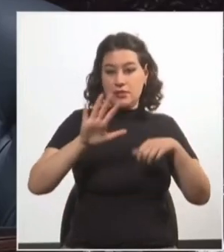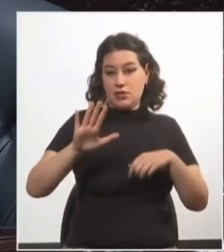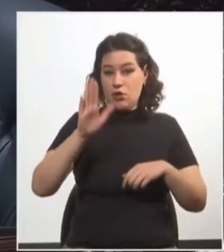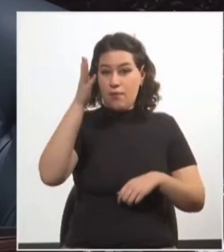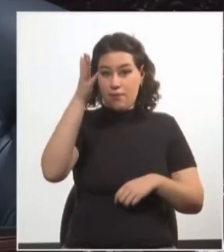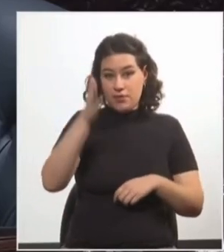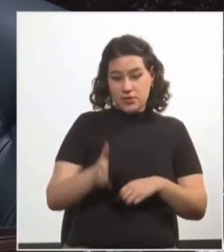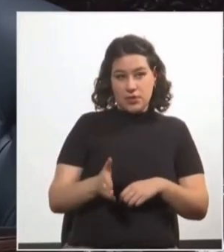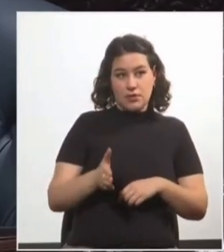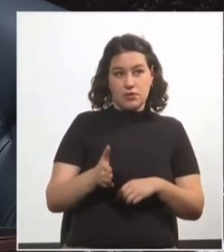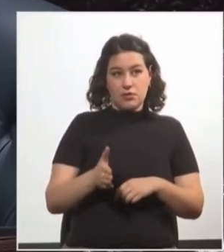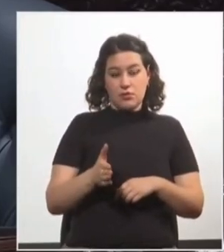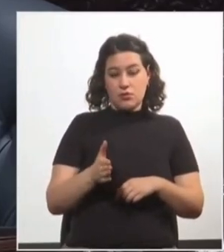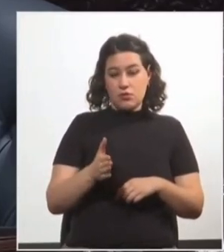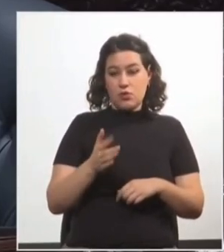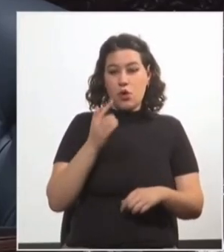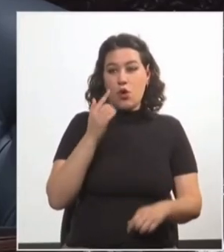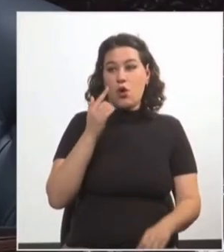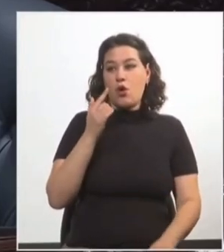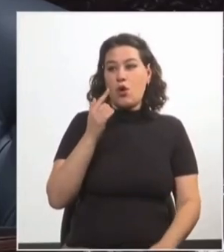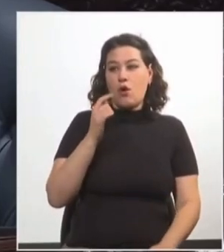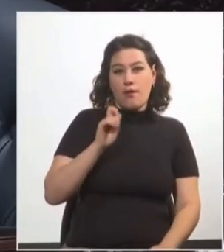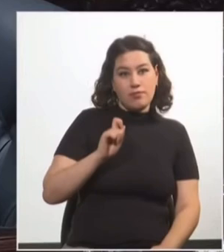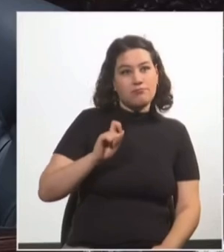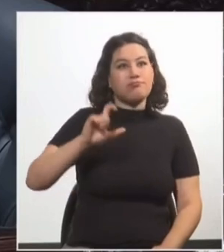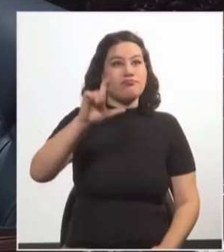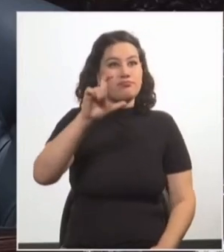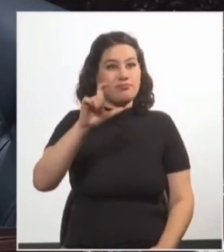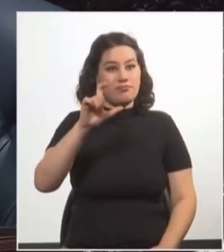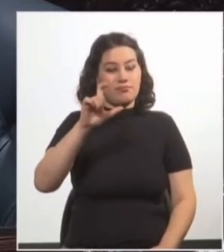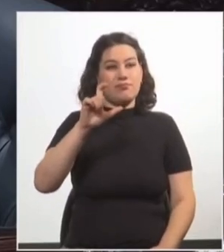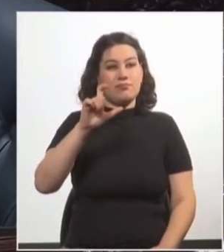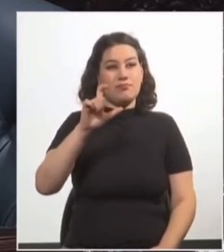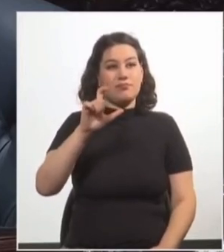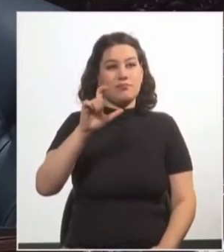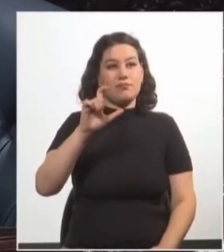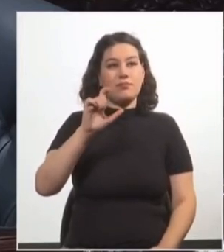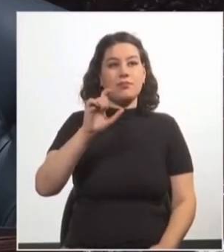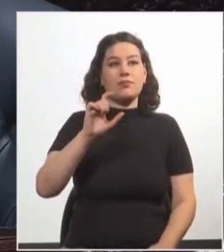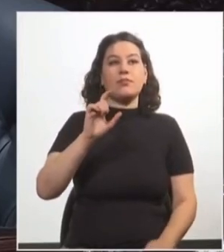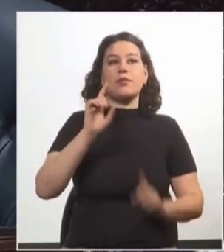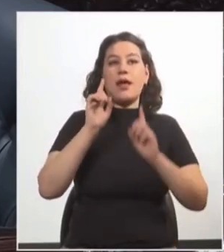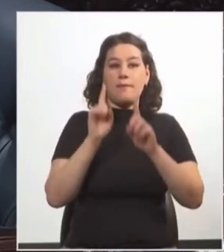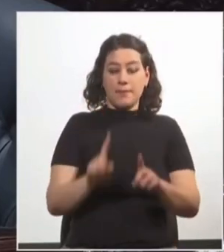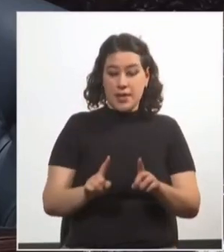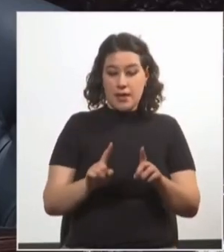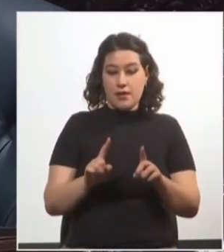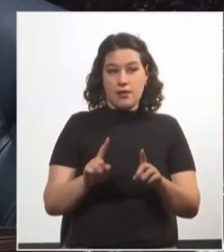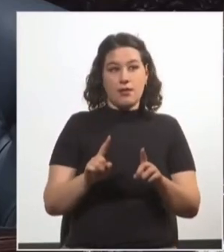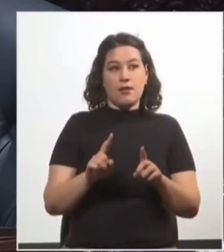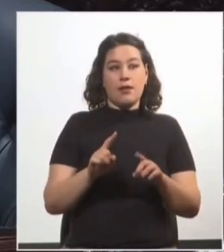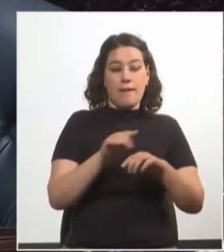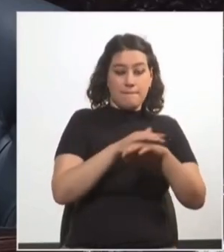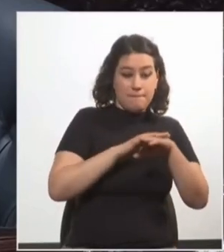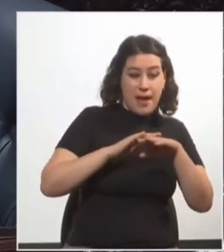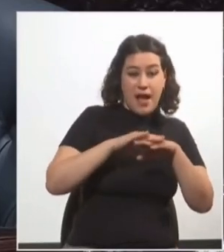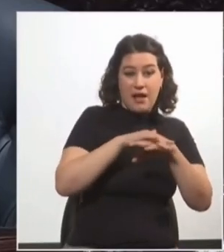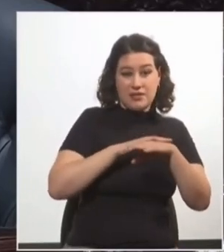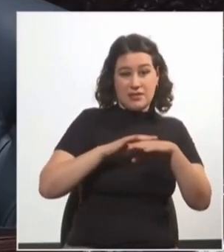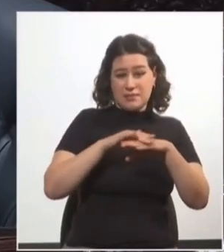65% del valor de las pasividades en términos reales. Se triplicaron las pasividades más